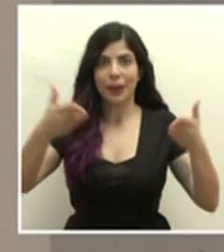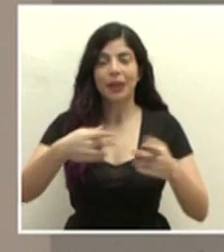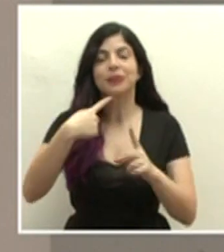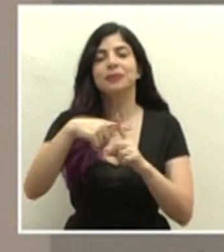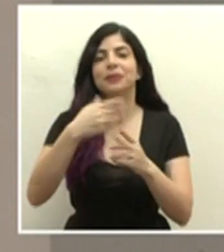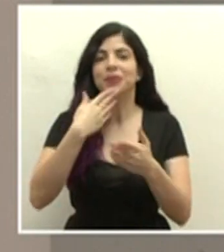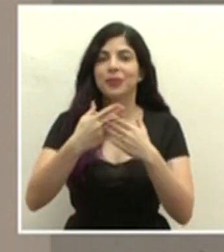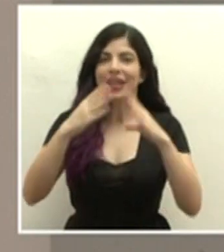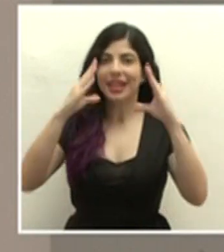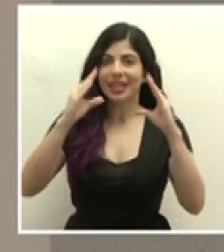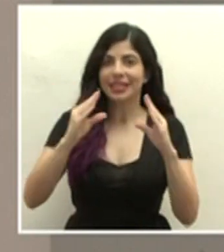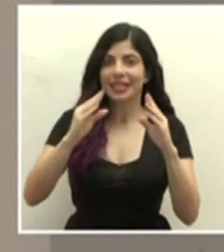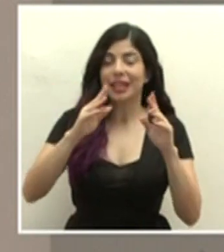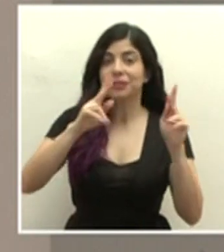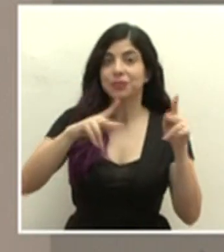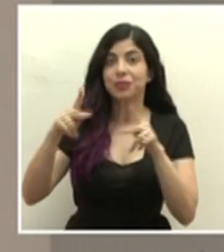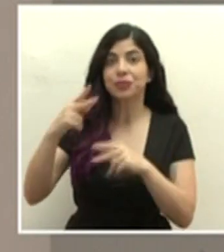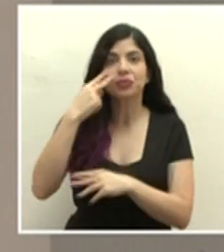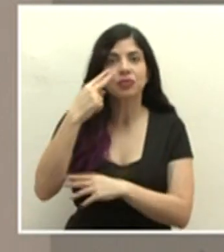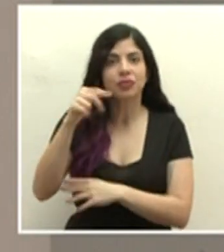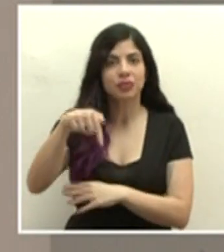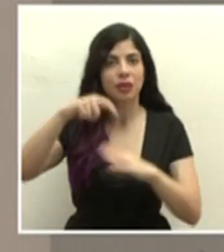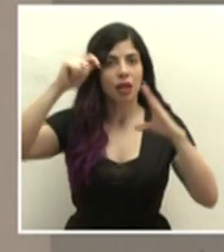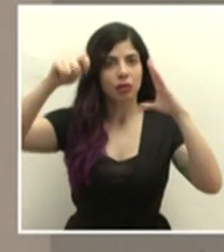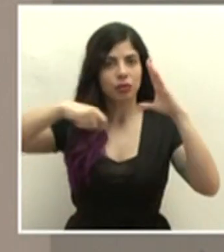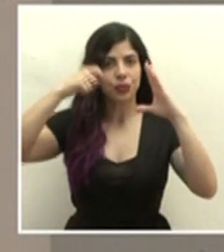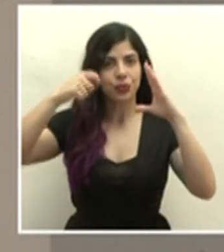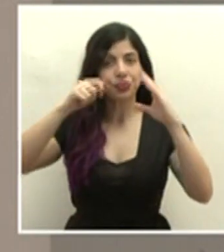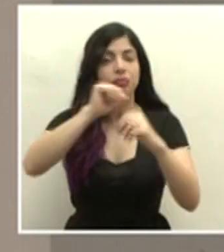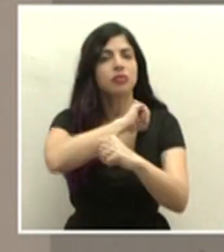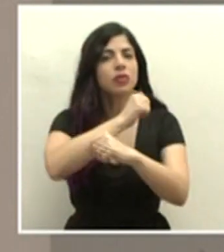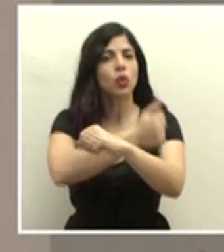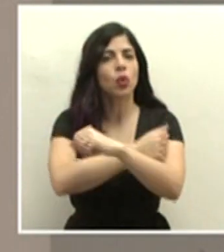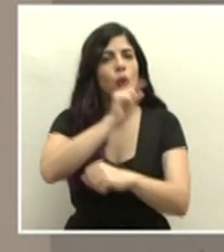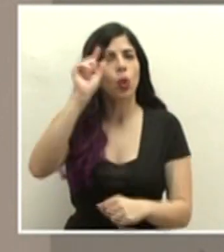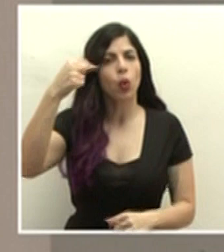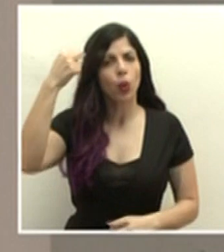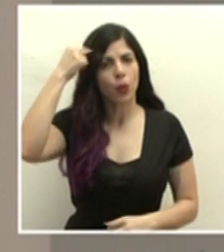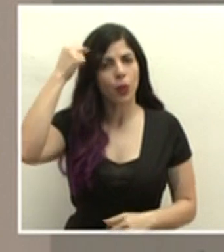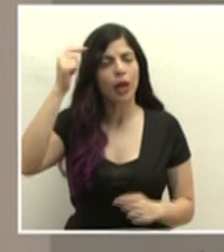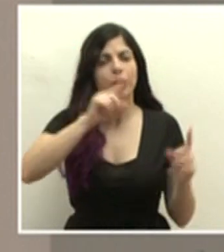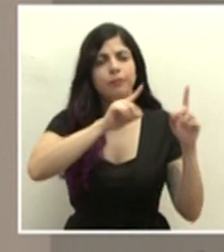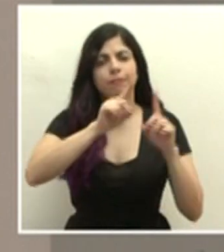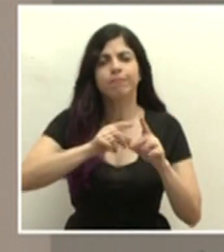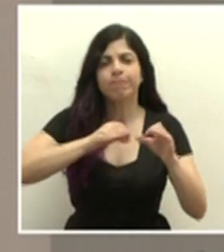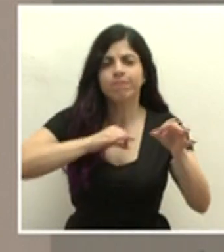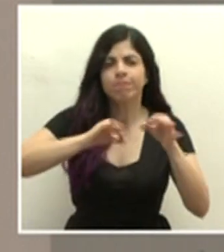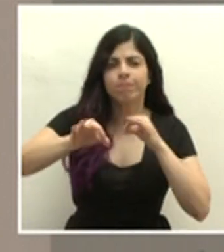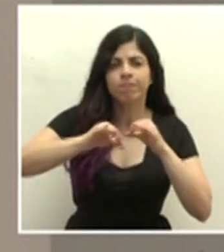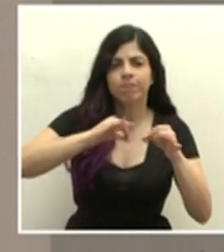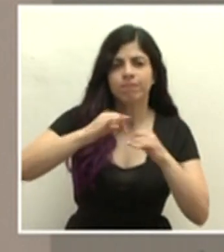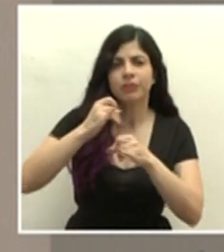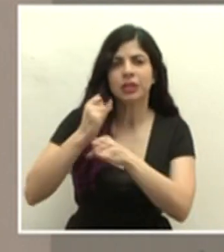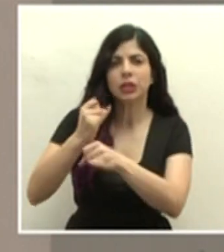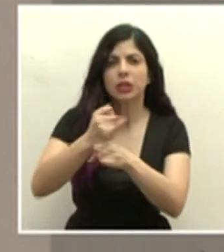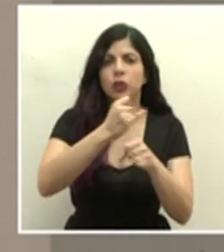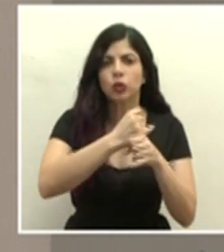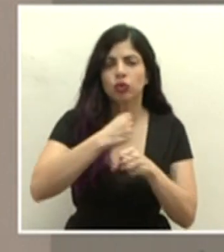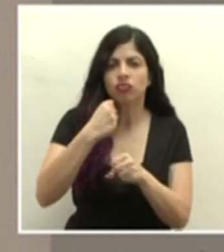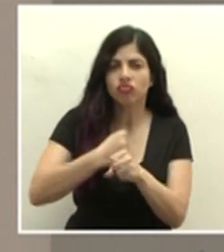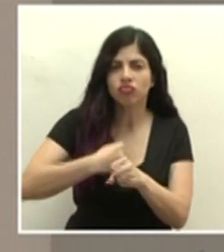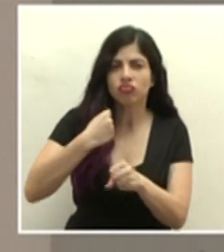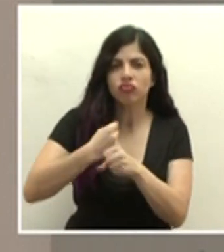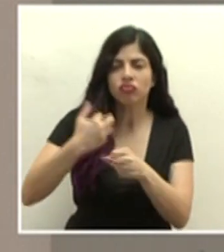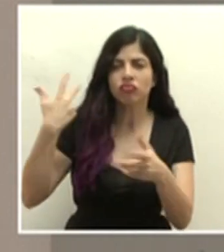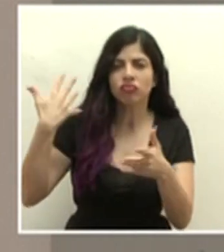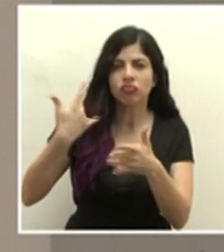buenas tardes a quienes nos sintonizan en esta transmisión en donde las autoridades de gobierno detallan el trabajo institucional